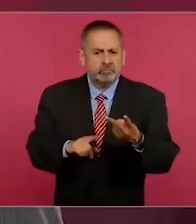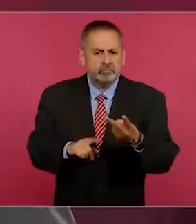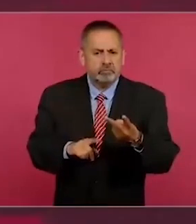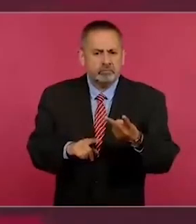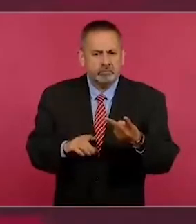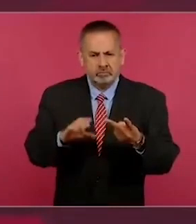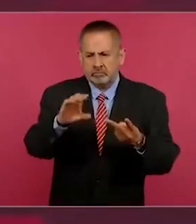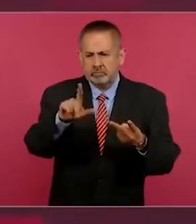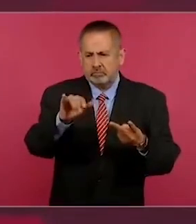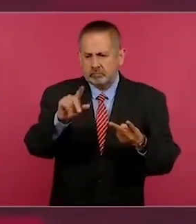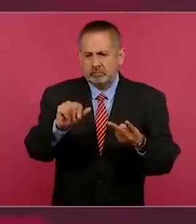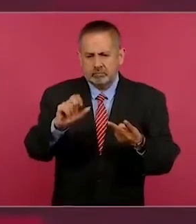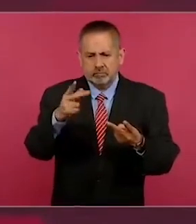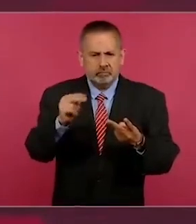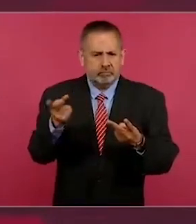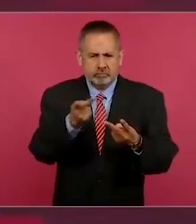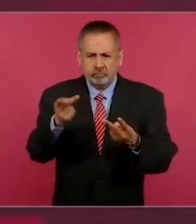Este ejemplo